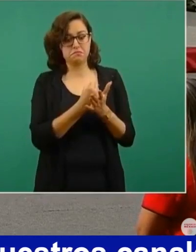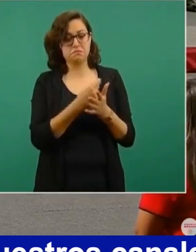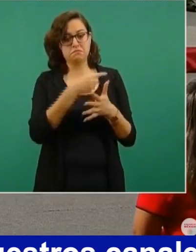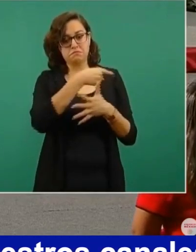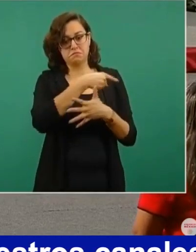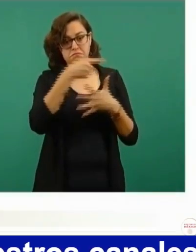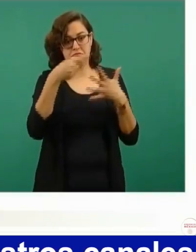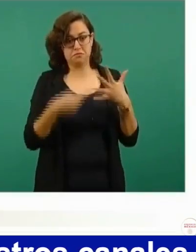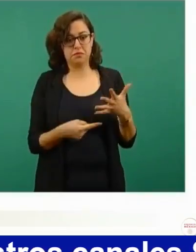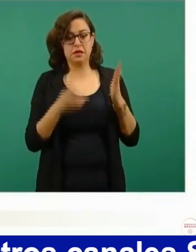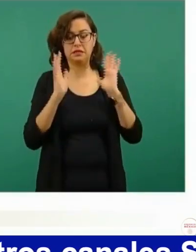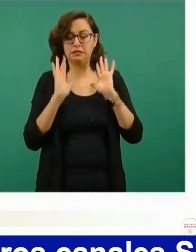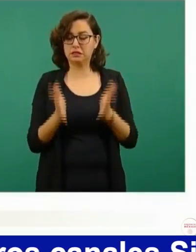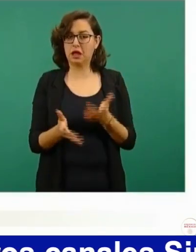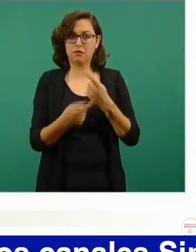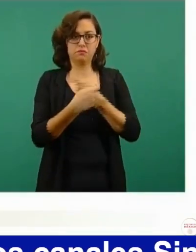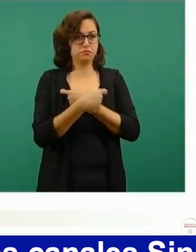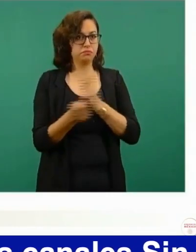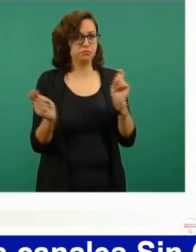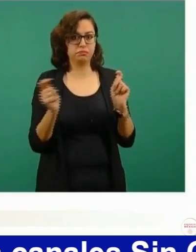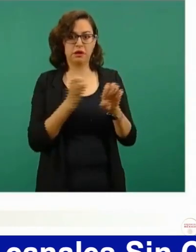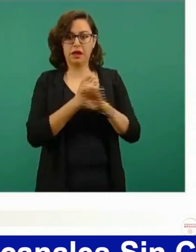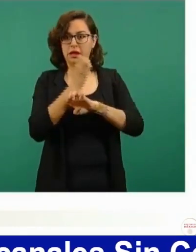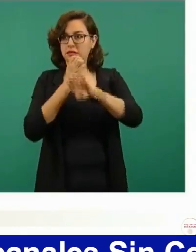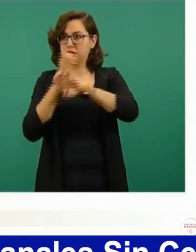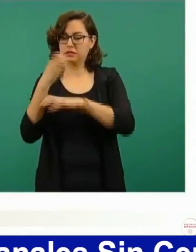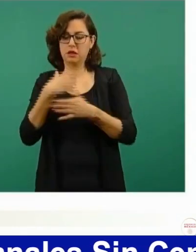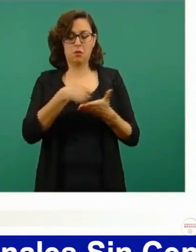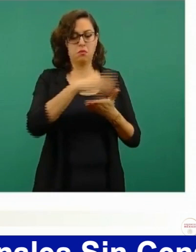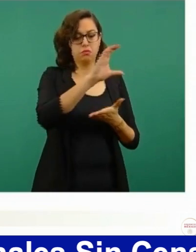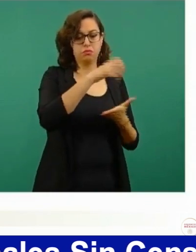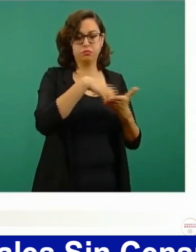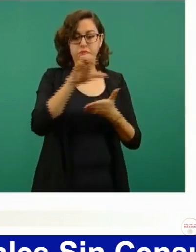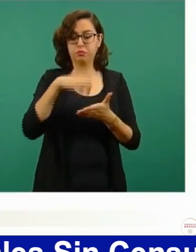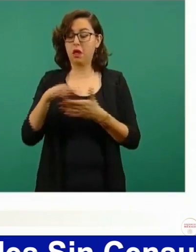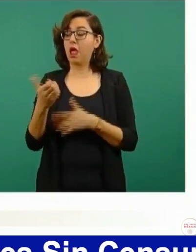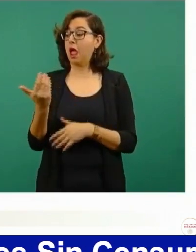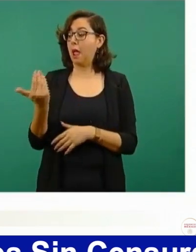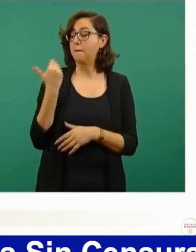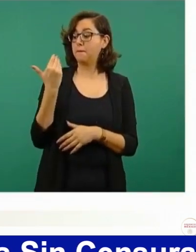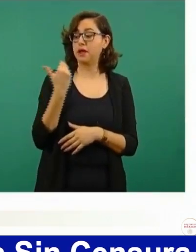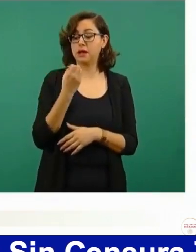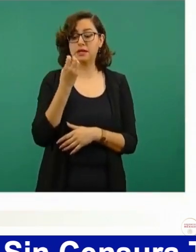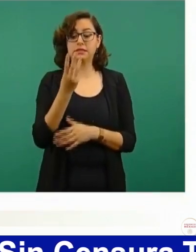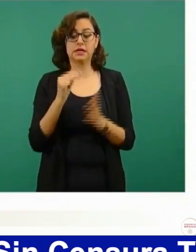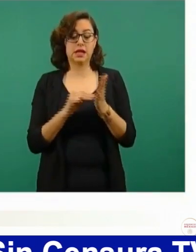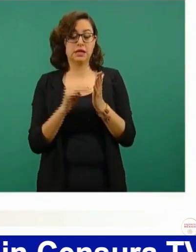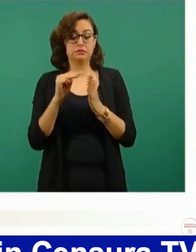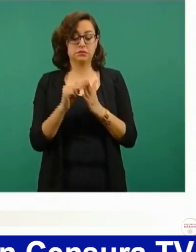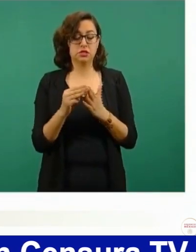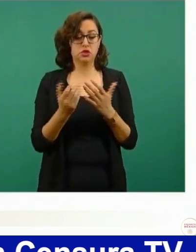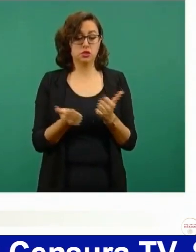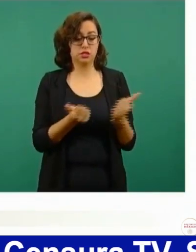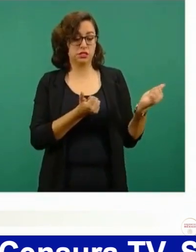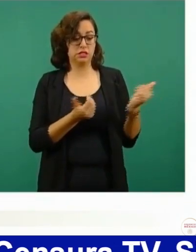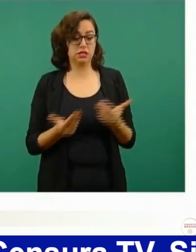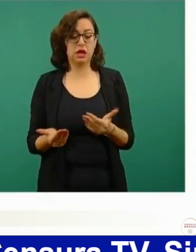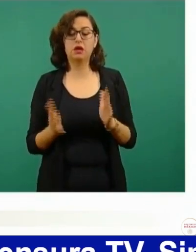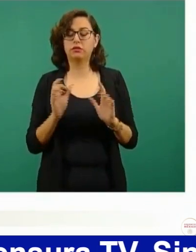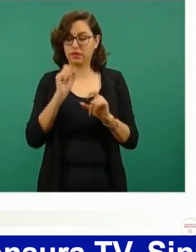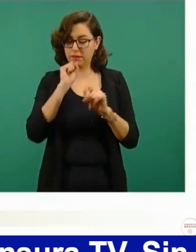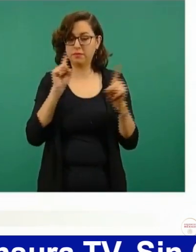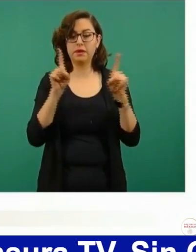han sido distribuidas a los estados, los 3 millones de dosis más recientes para aplicación esta misma